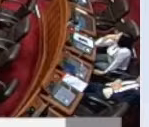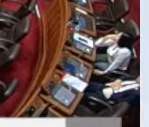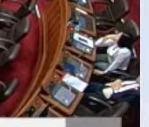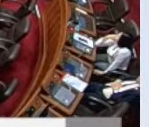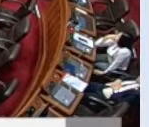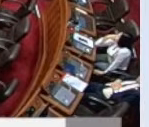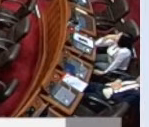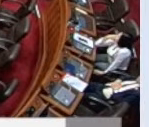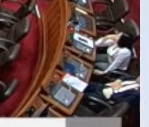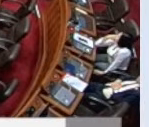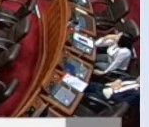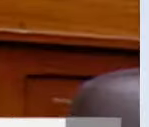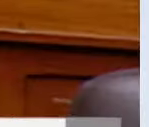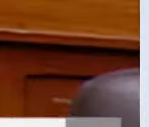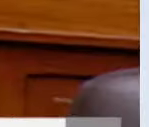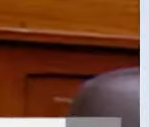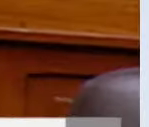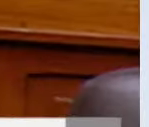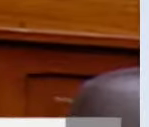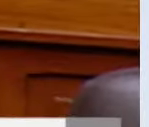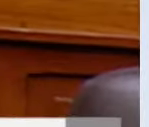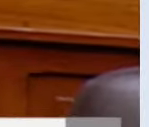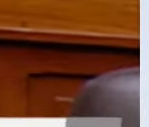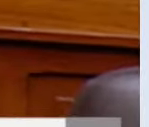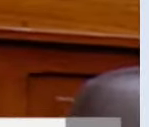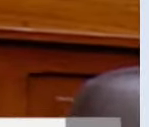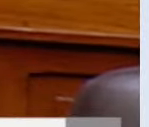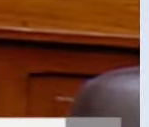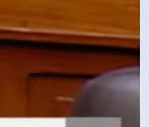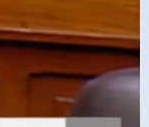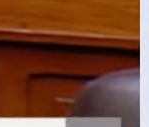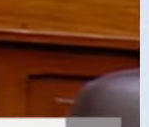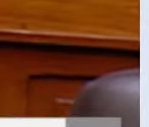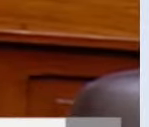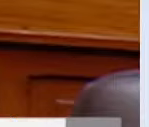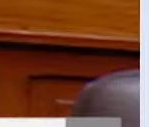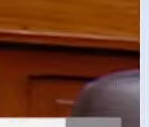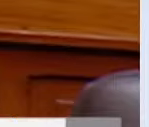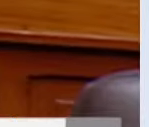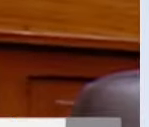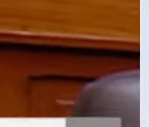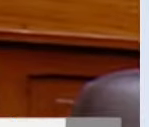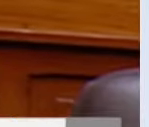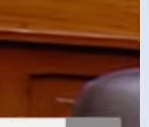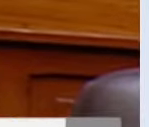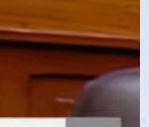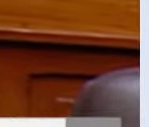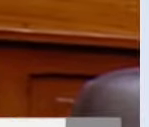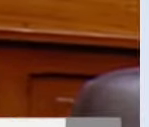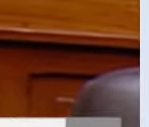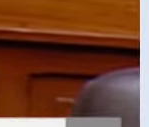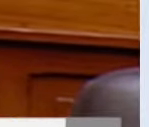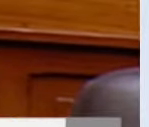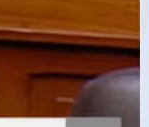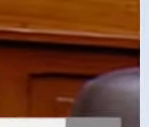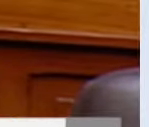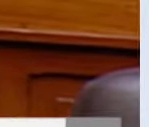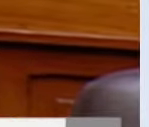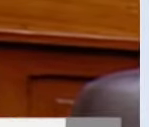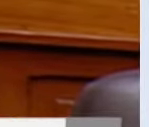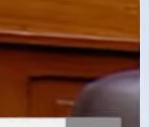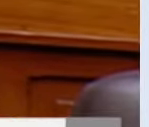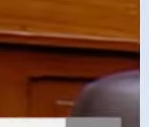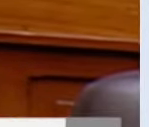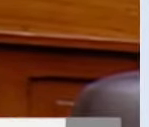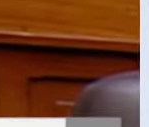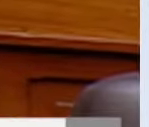Señor presidente, yo creo que tenemos que mostrar indignación a los escándalos